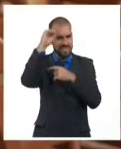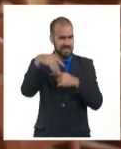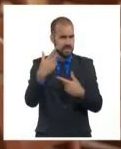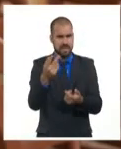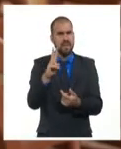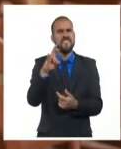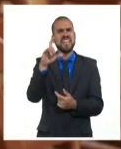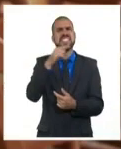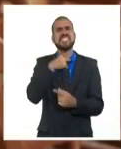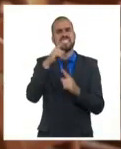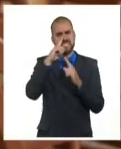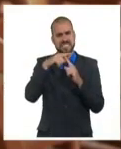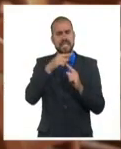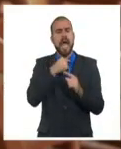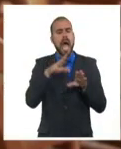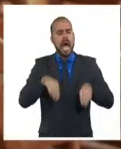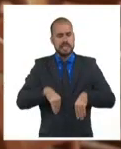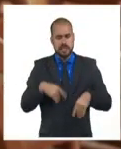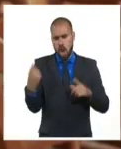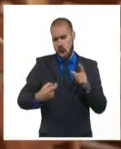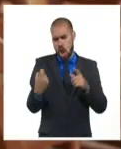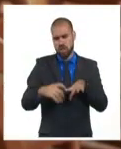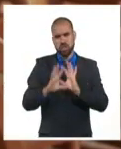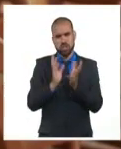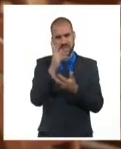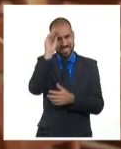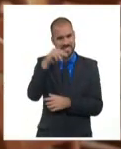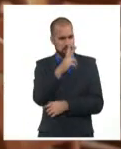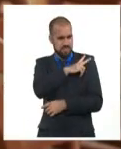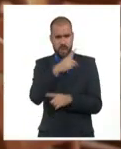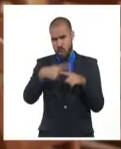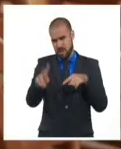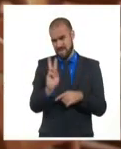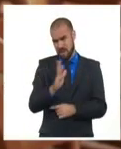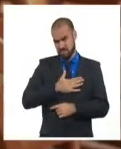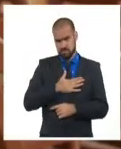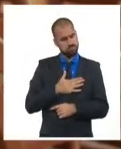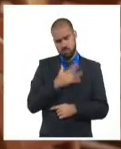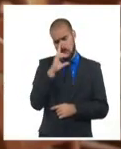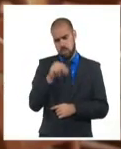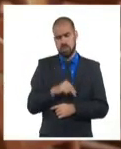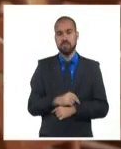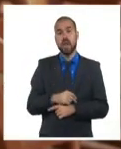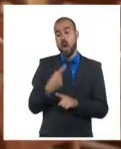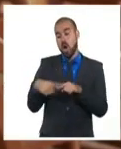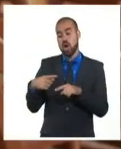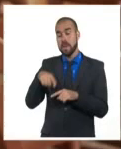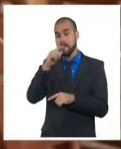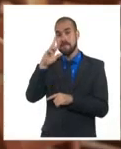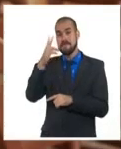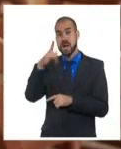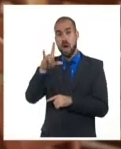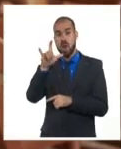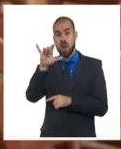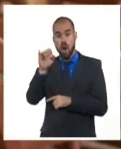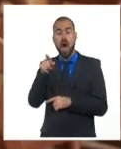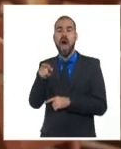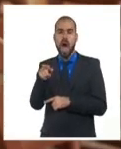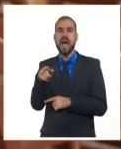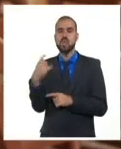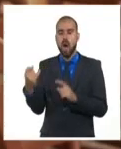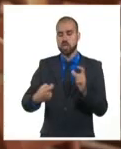García no aceptó luchar bajo el mando de Guzmán Blanco y que Braulio combatió contra las tropas de Guzmán